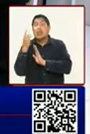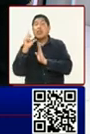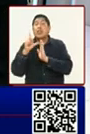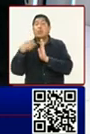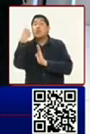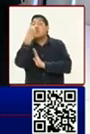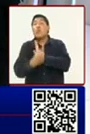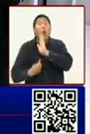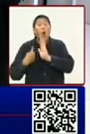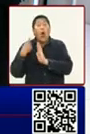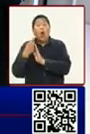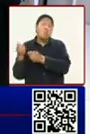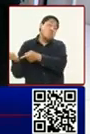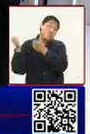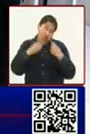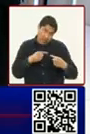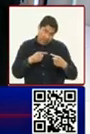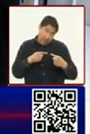hora después.